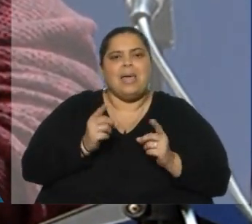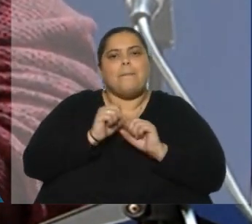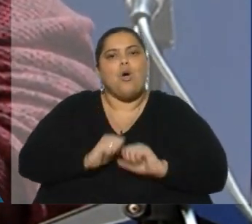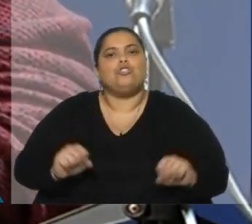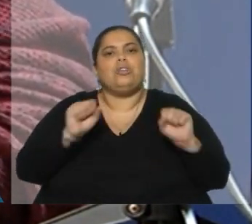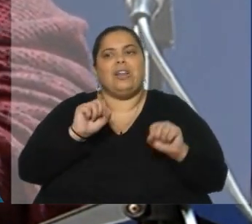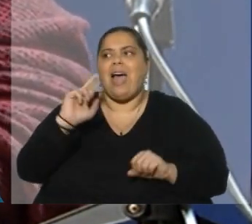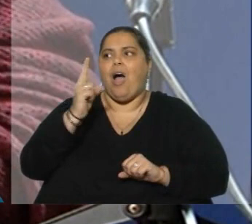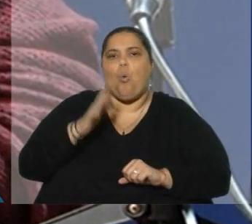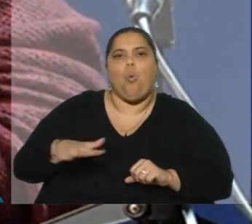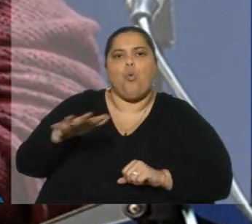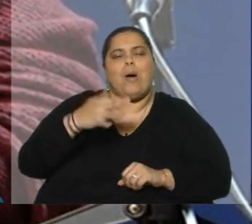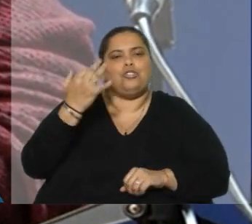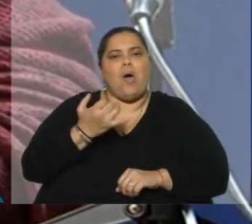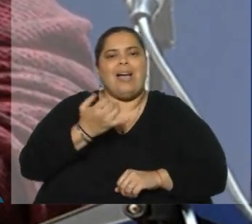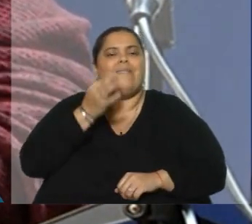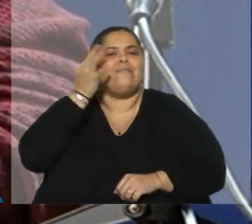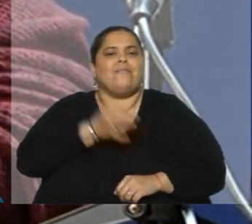uruguayos tengamos una vida digna.